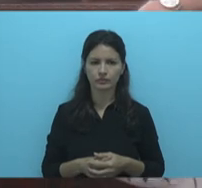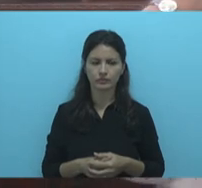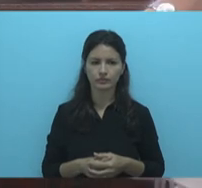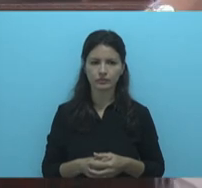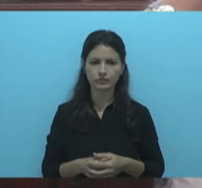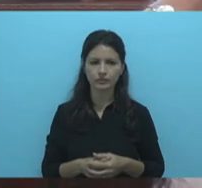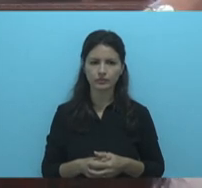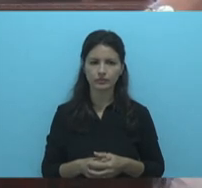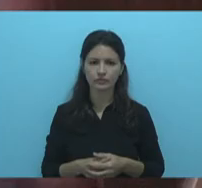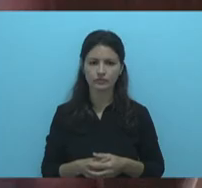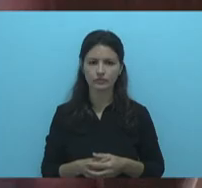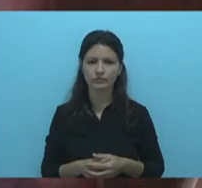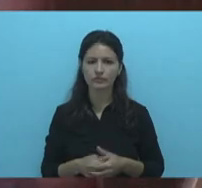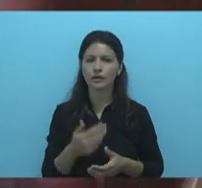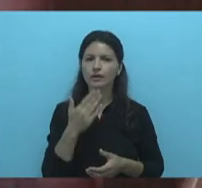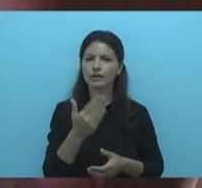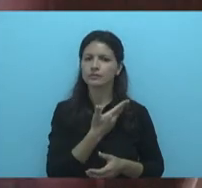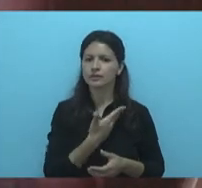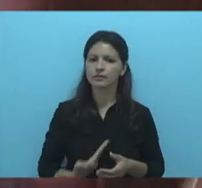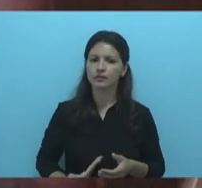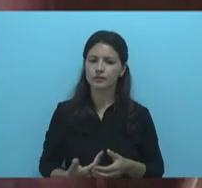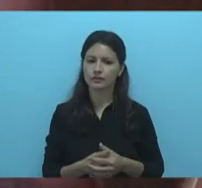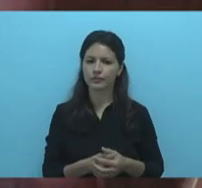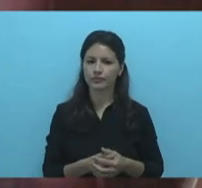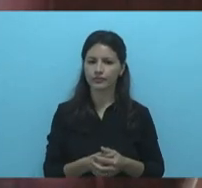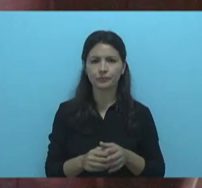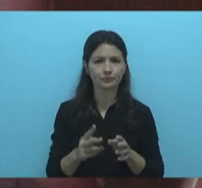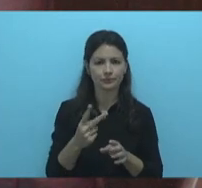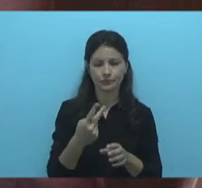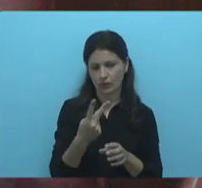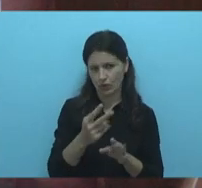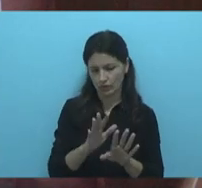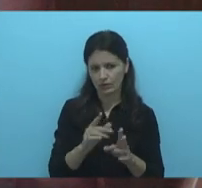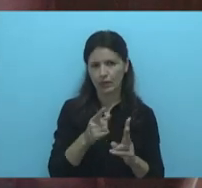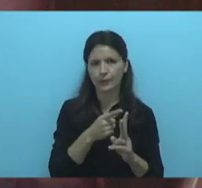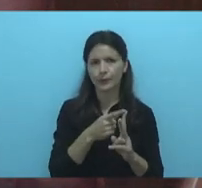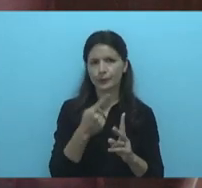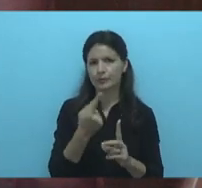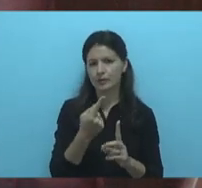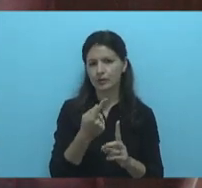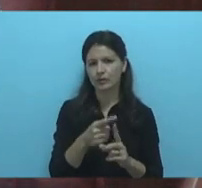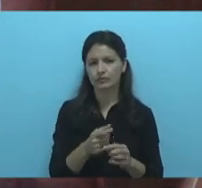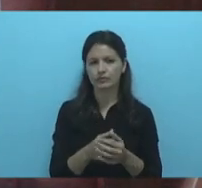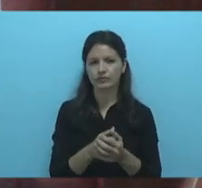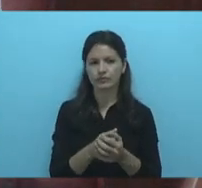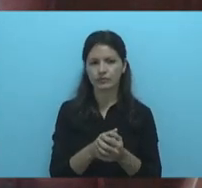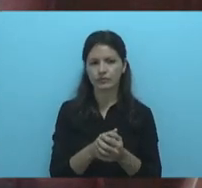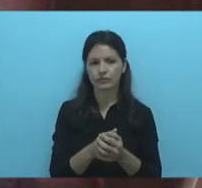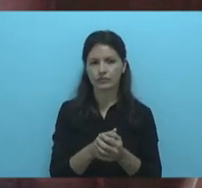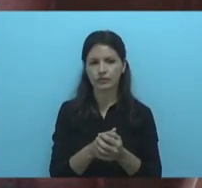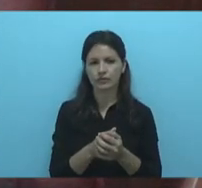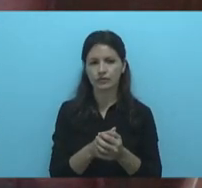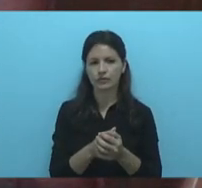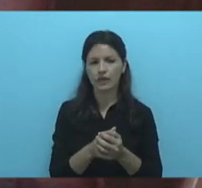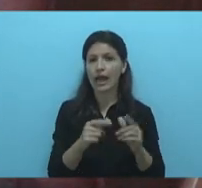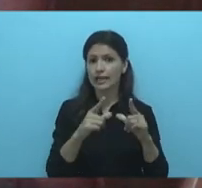la palabra. Sí, gracias, señor presidente. Dos cosas quería decir. Primero, que dejo constancia de mi voto